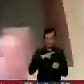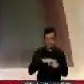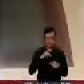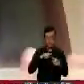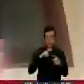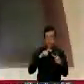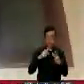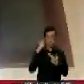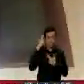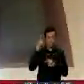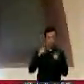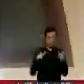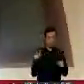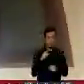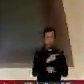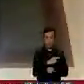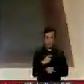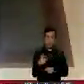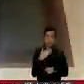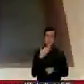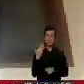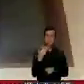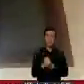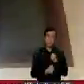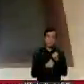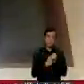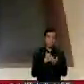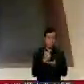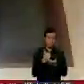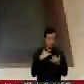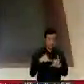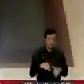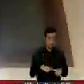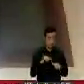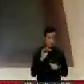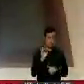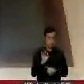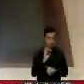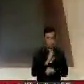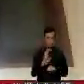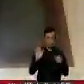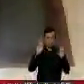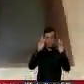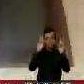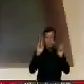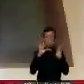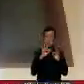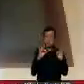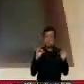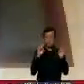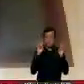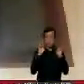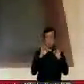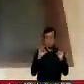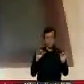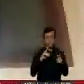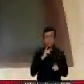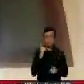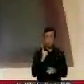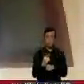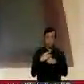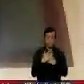los militares y otros sectores, para que sean parte del apoyo o no sean parte del apoyo. Este es un tema también delicado que tendrá que